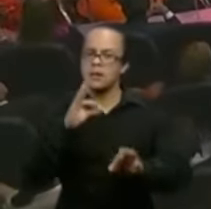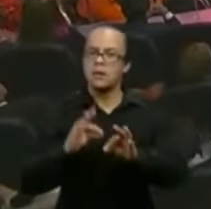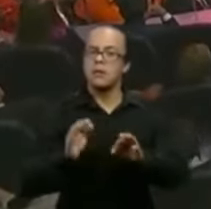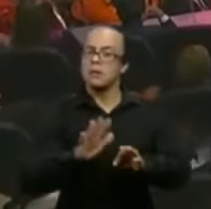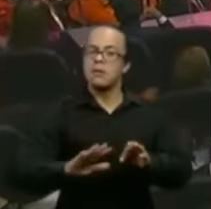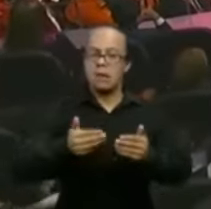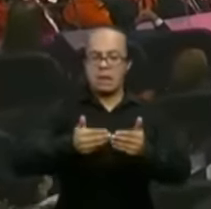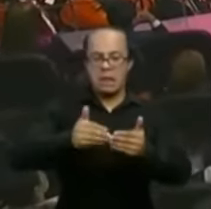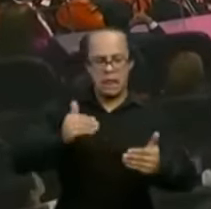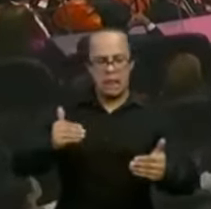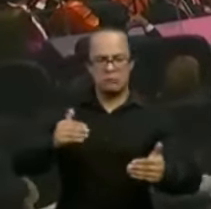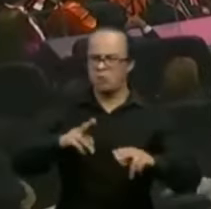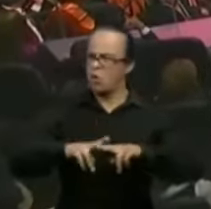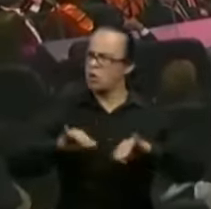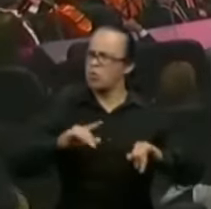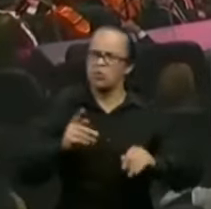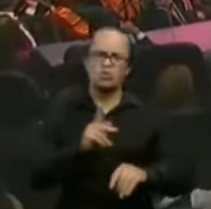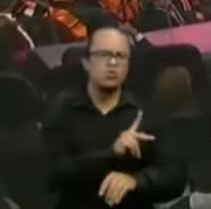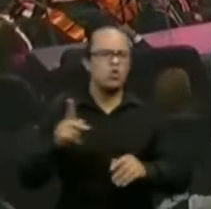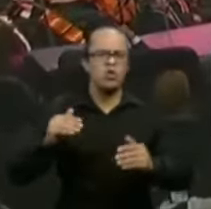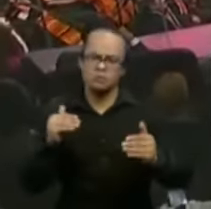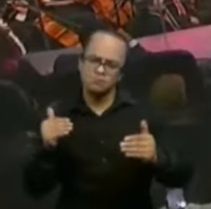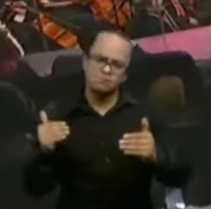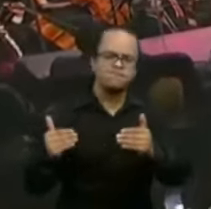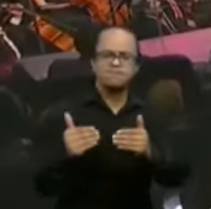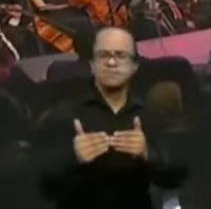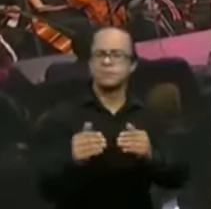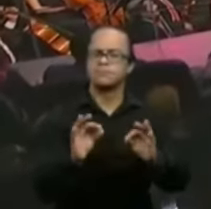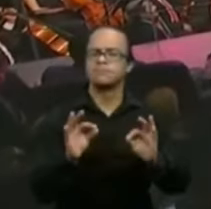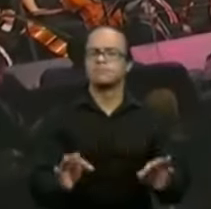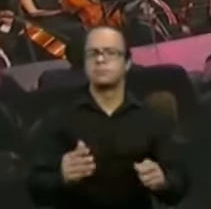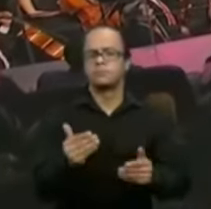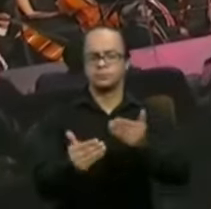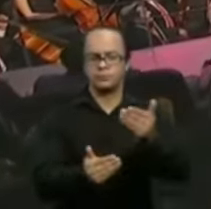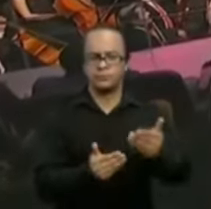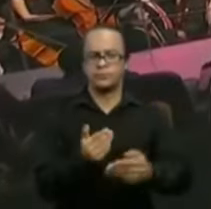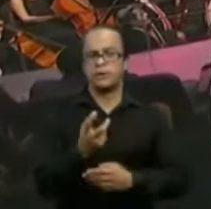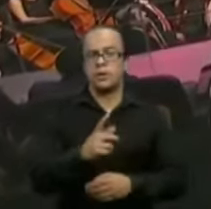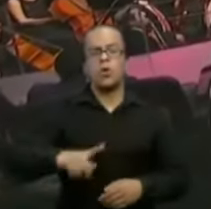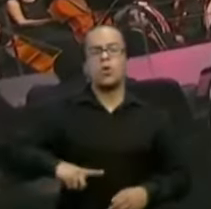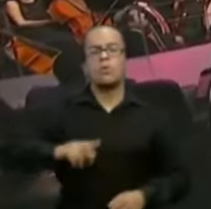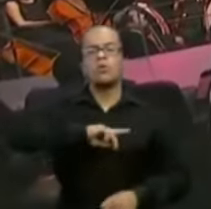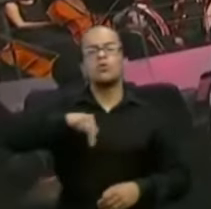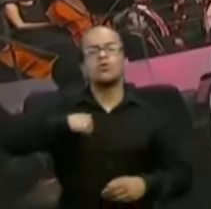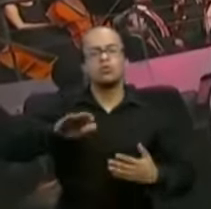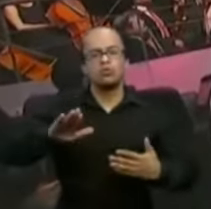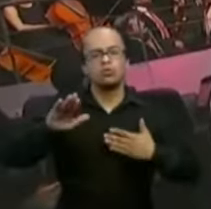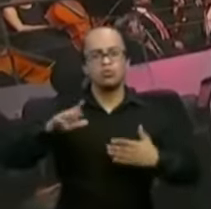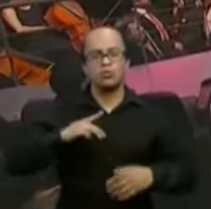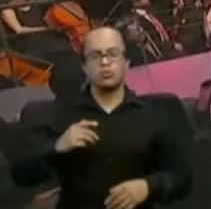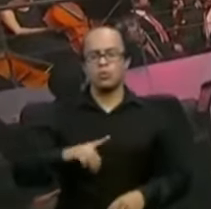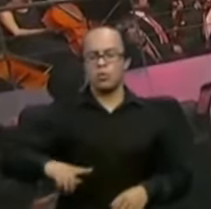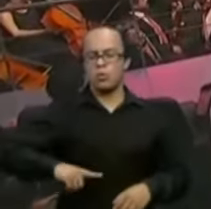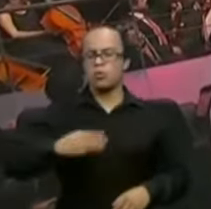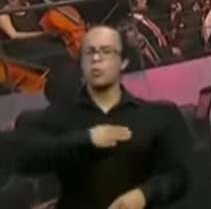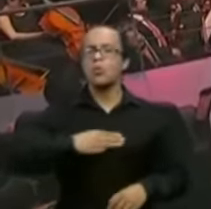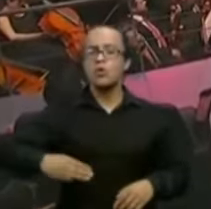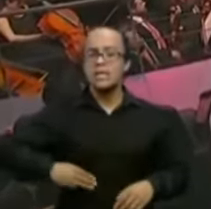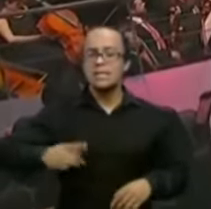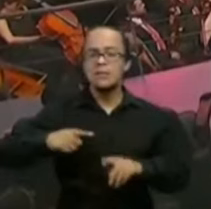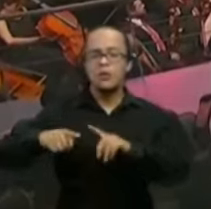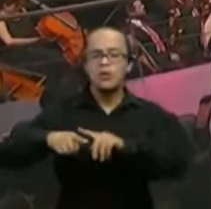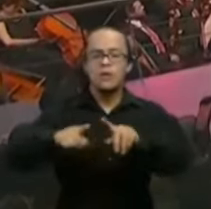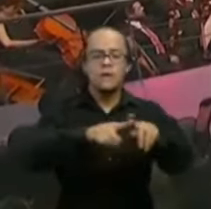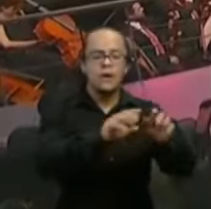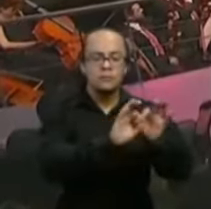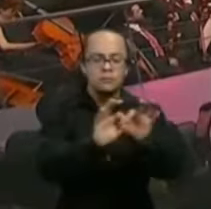se quede atrás y nadie se quede afuera. Asimismo, mi gobierno será un gobierno municipalista. Yo tuve